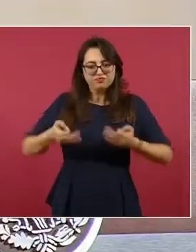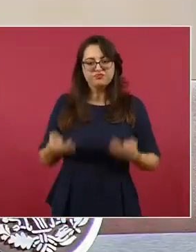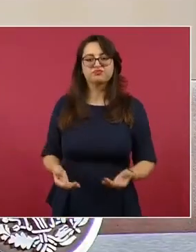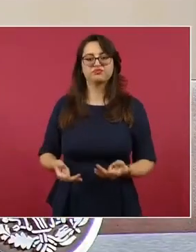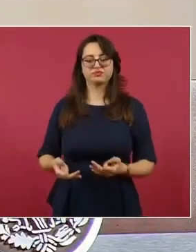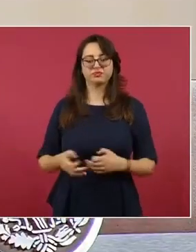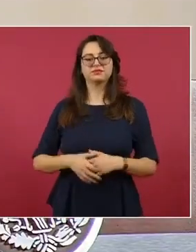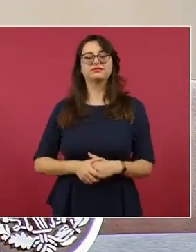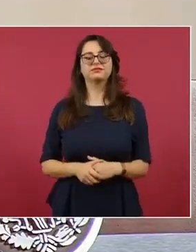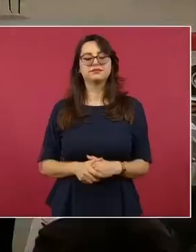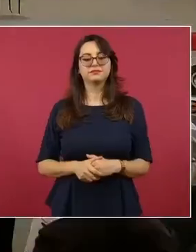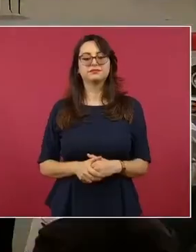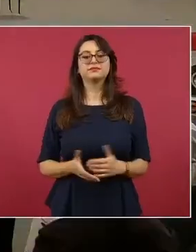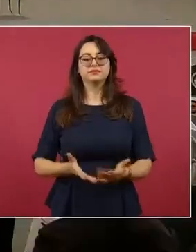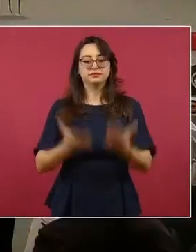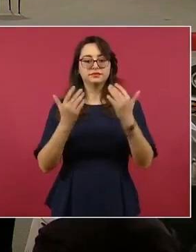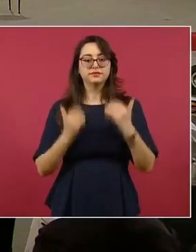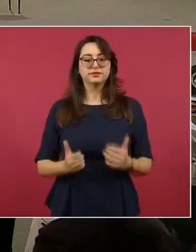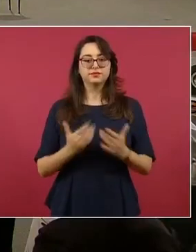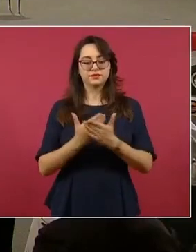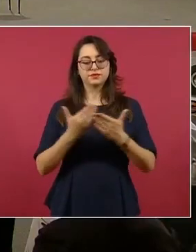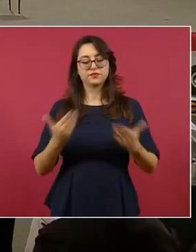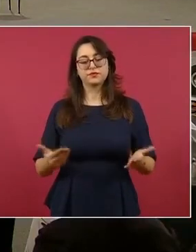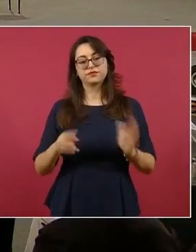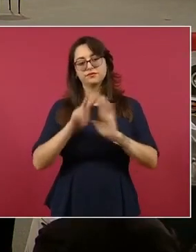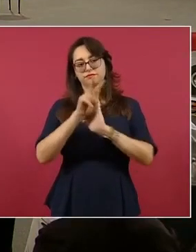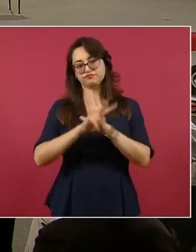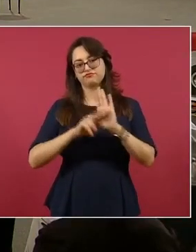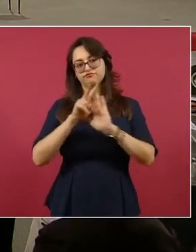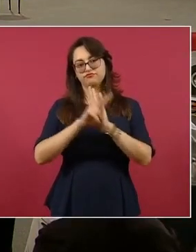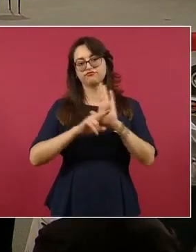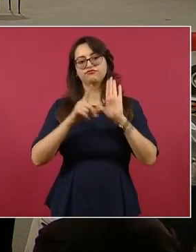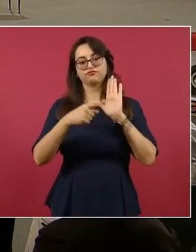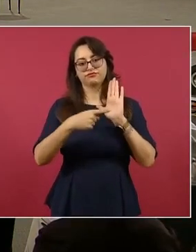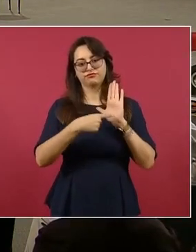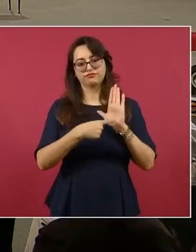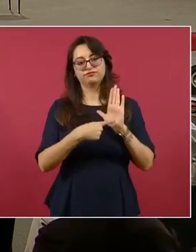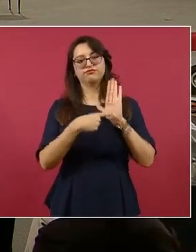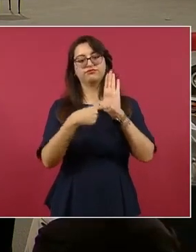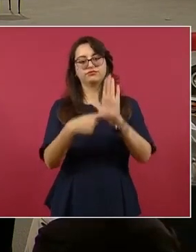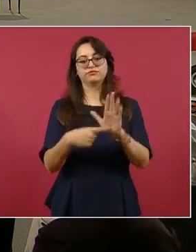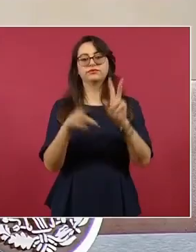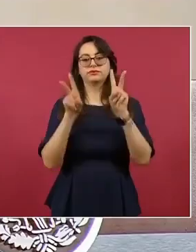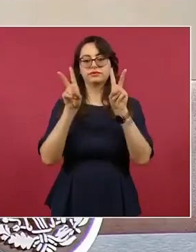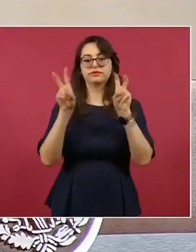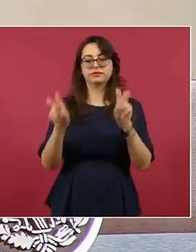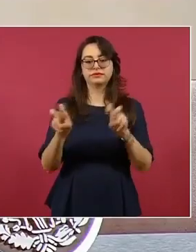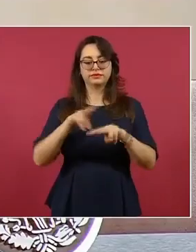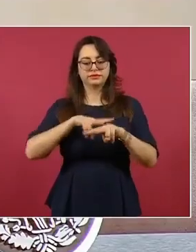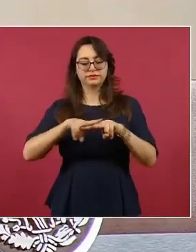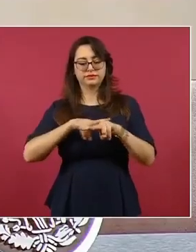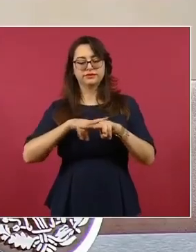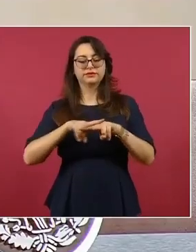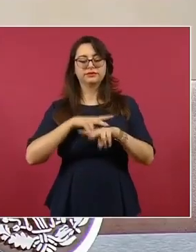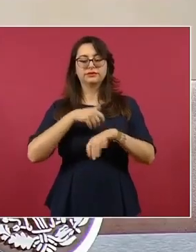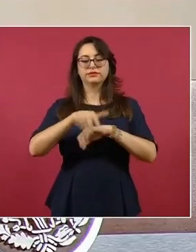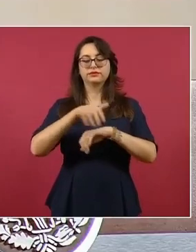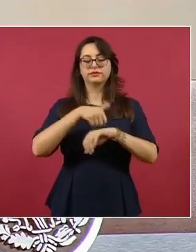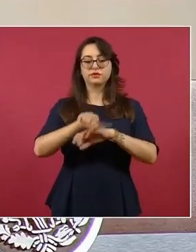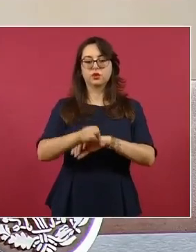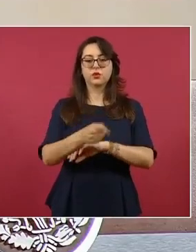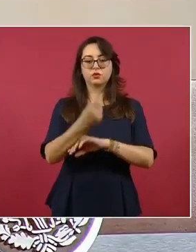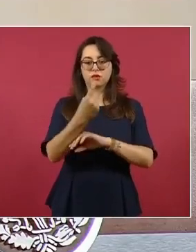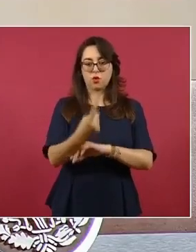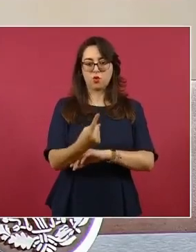Vamos ahora a presentarles un video que corresponde, como ha dicho el presidente, al tramo 1, del que se habló